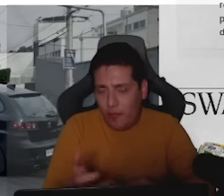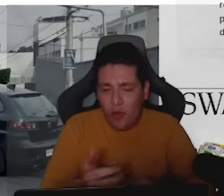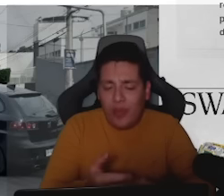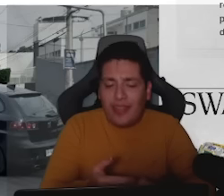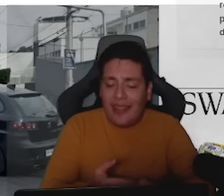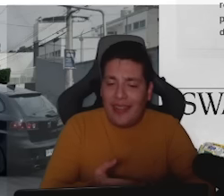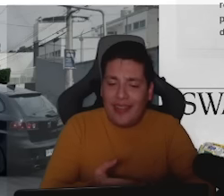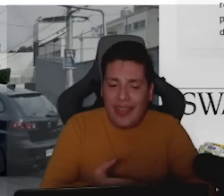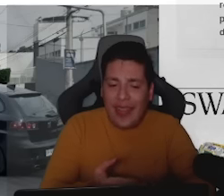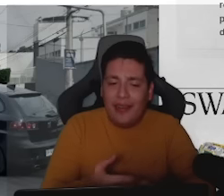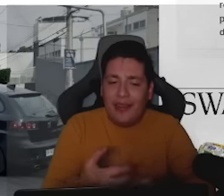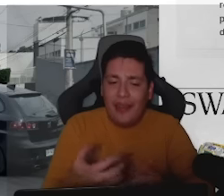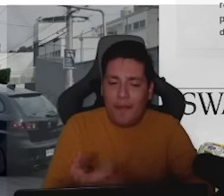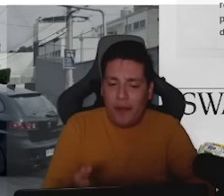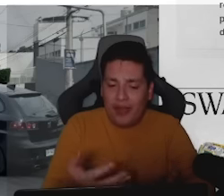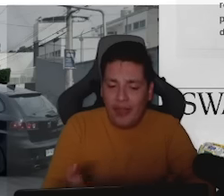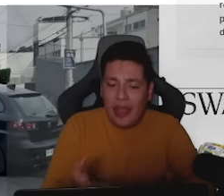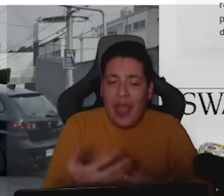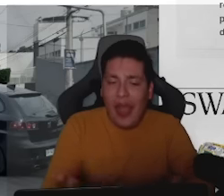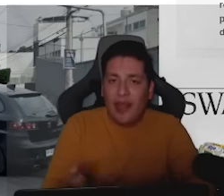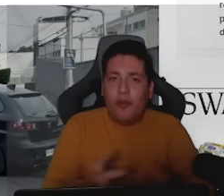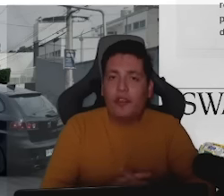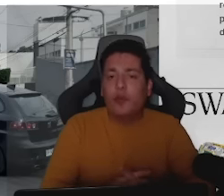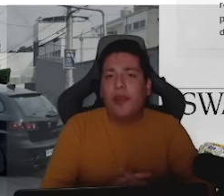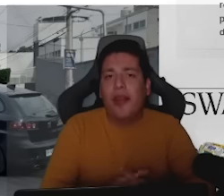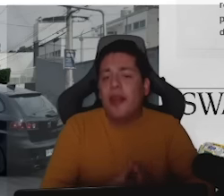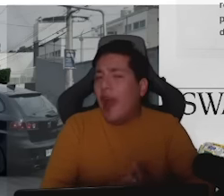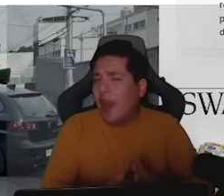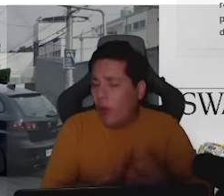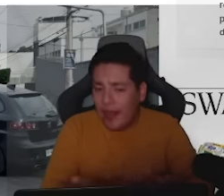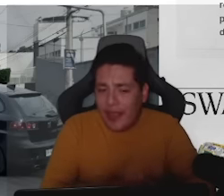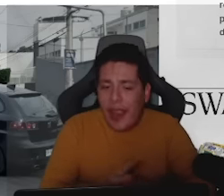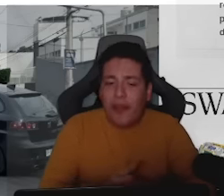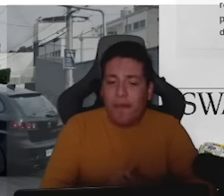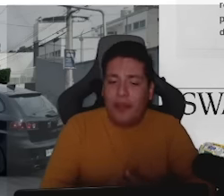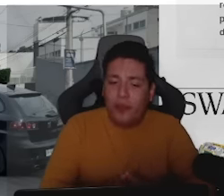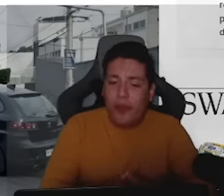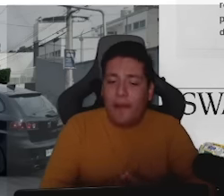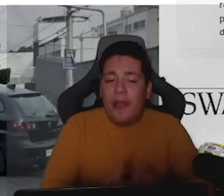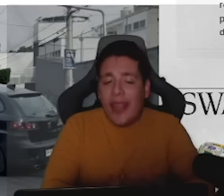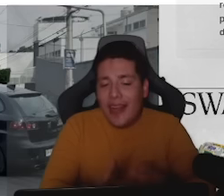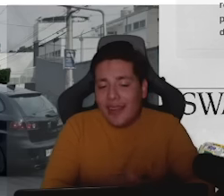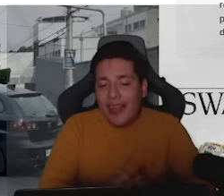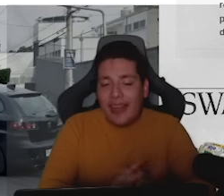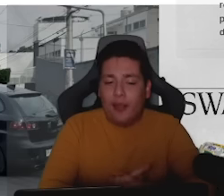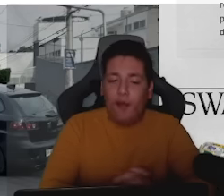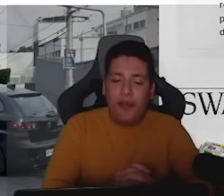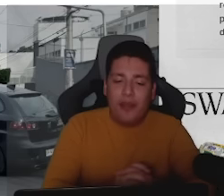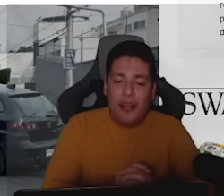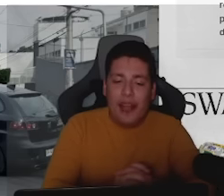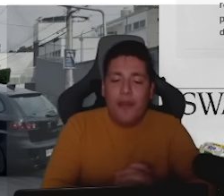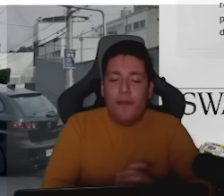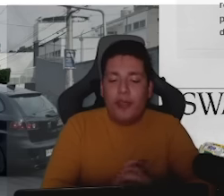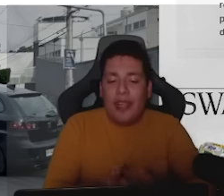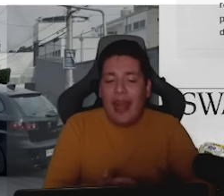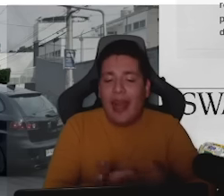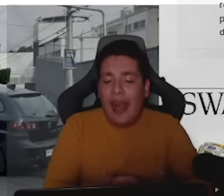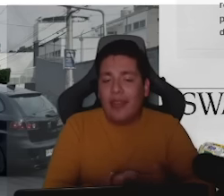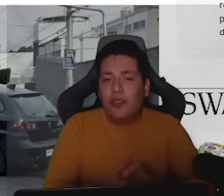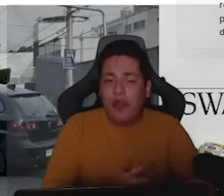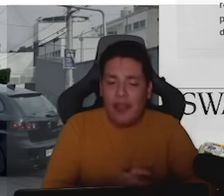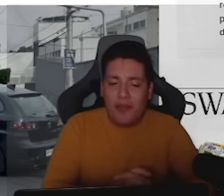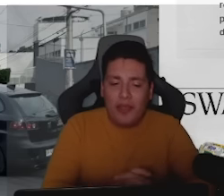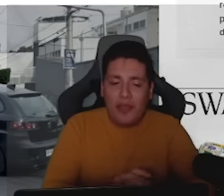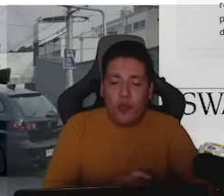nunca se le desea que le pase algo en su vida a cualquier persona en este caso familia pues ya